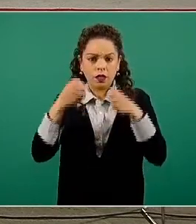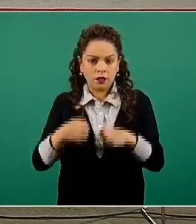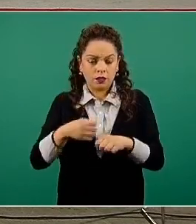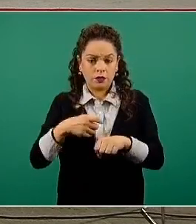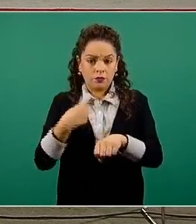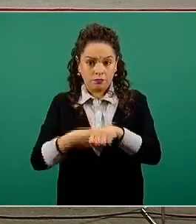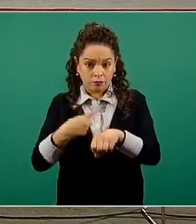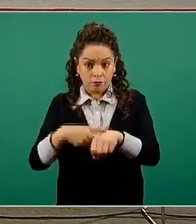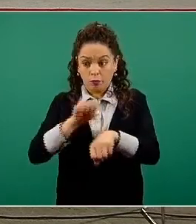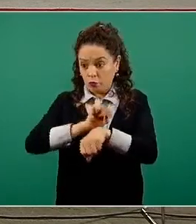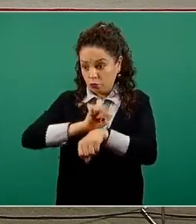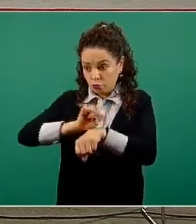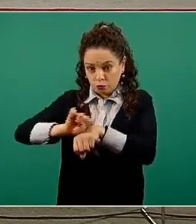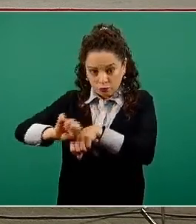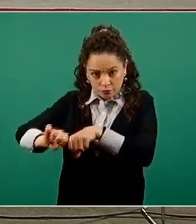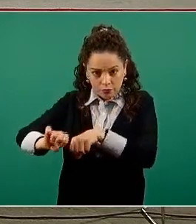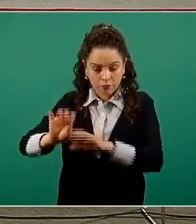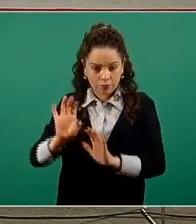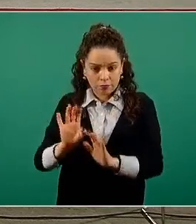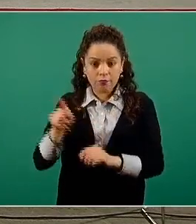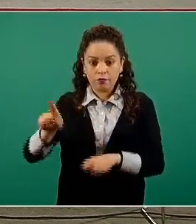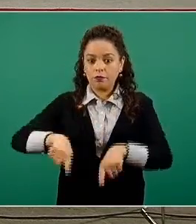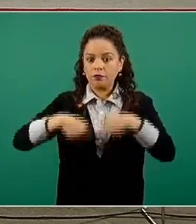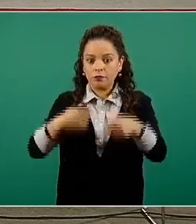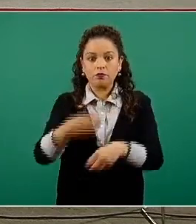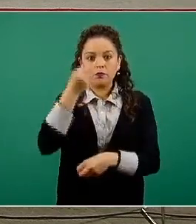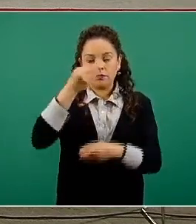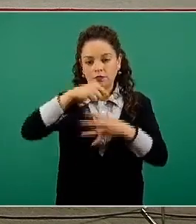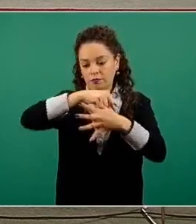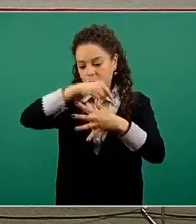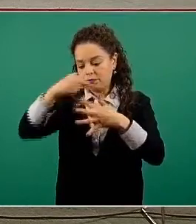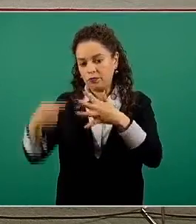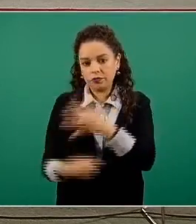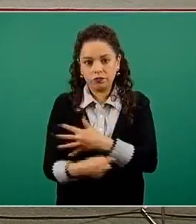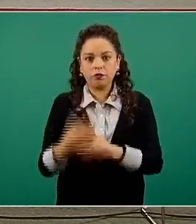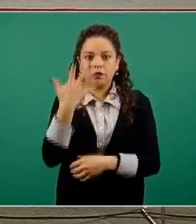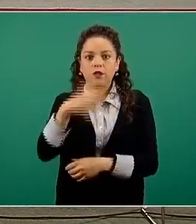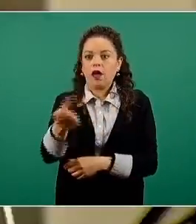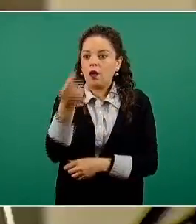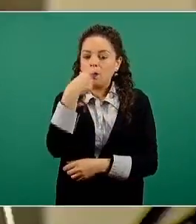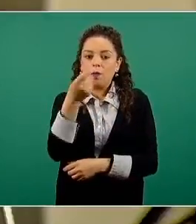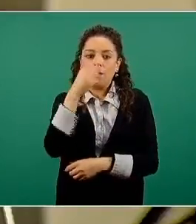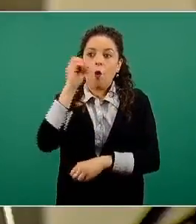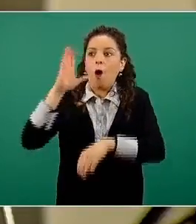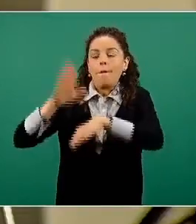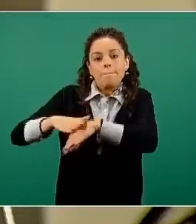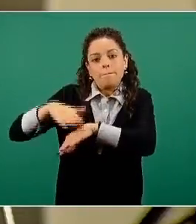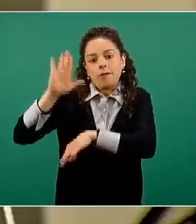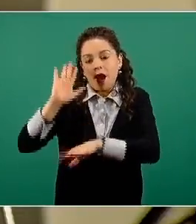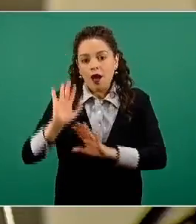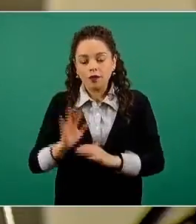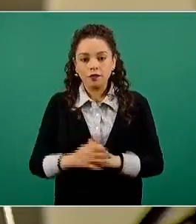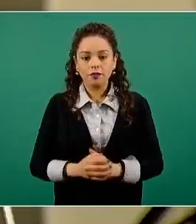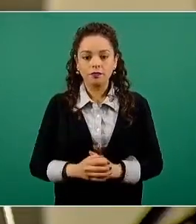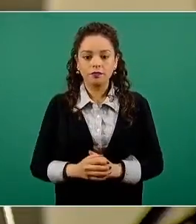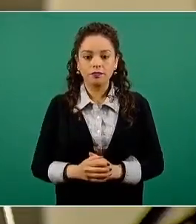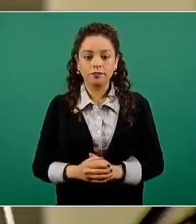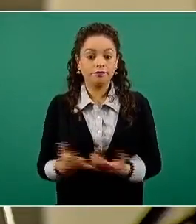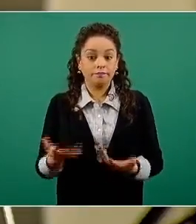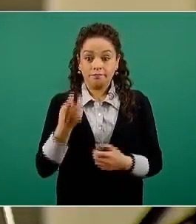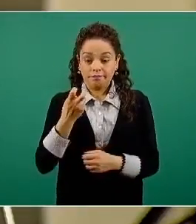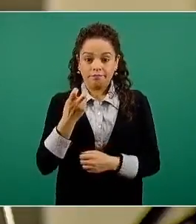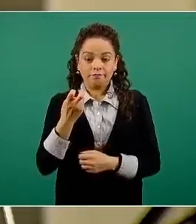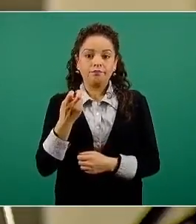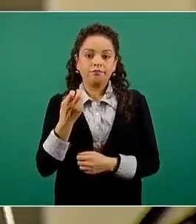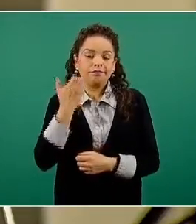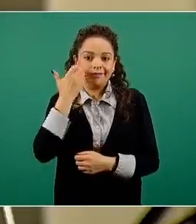están recetando todos estos medicamentos, ¿no?, una batería chonchísima de 10 medicamentos o más. Entonces, pues saber,